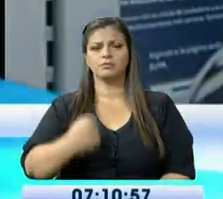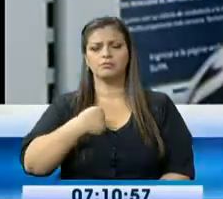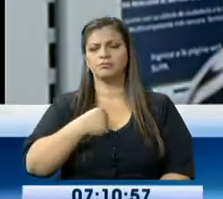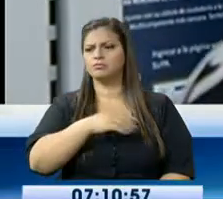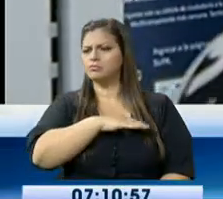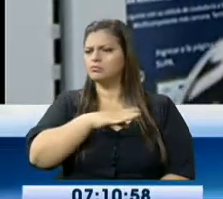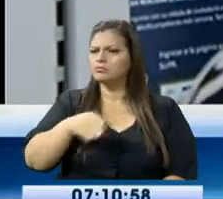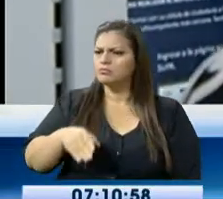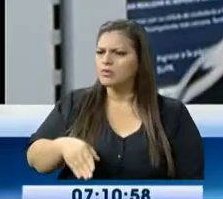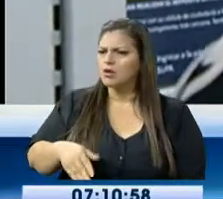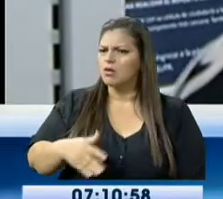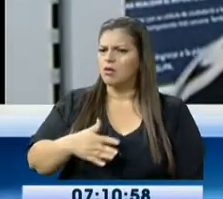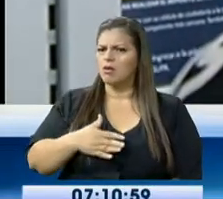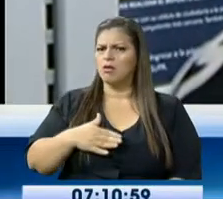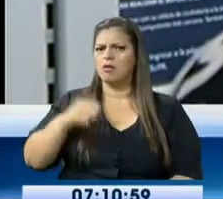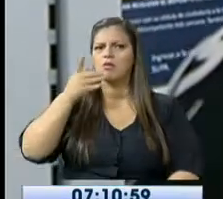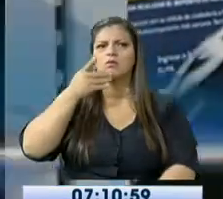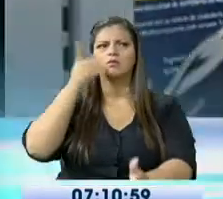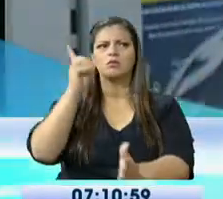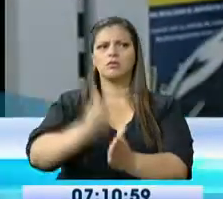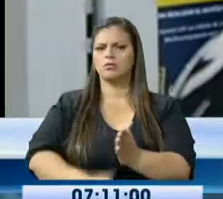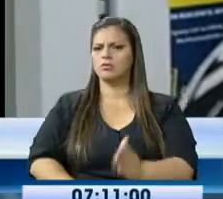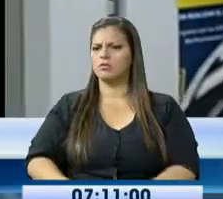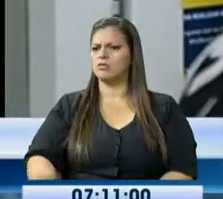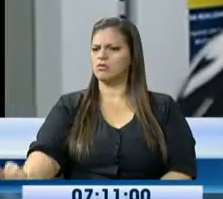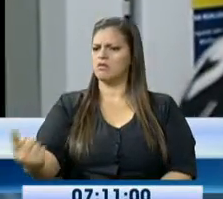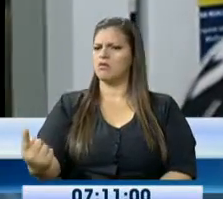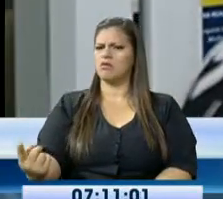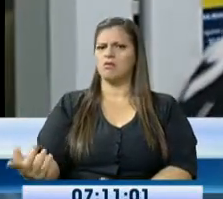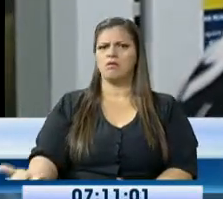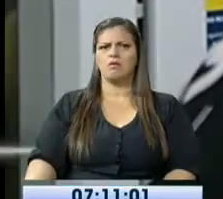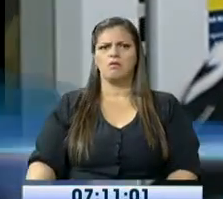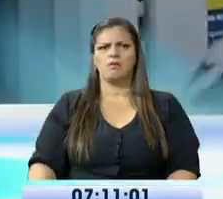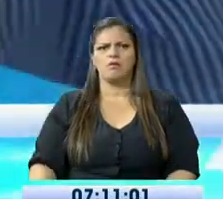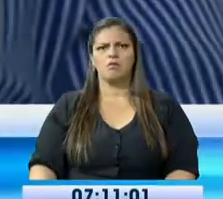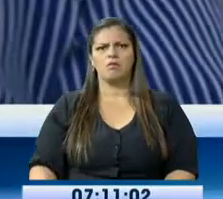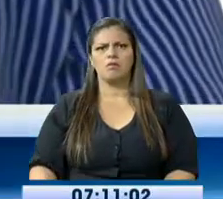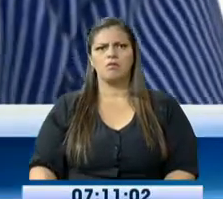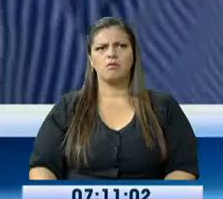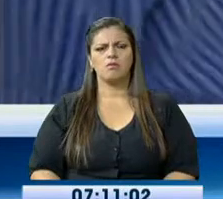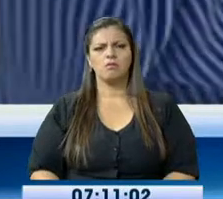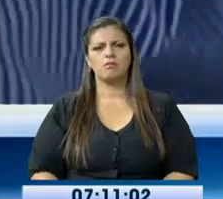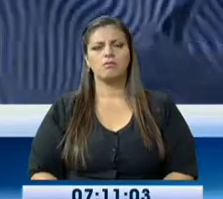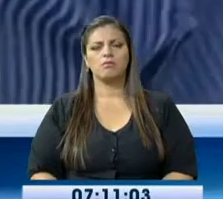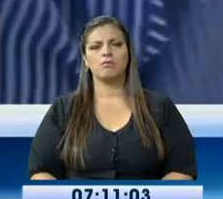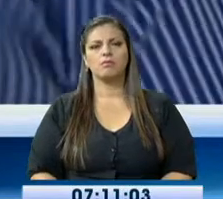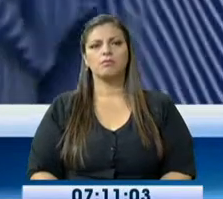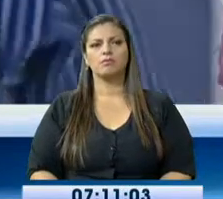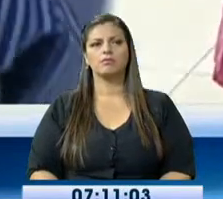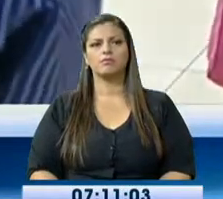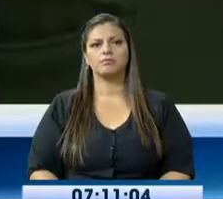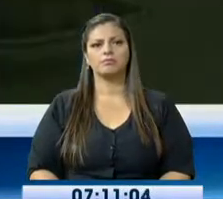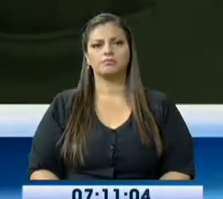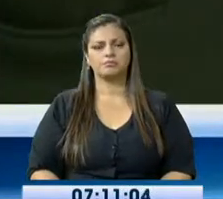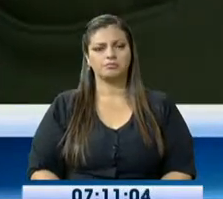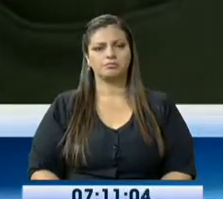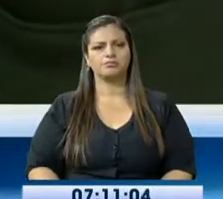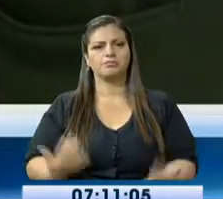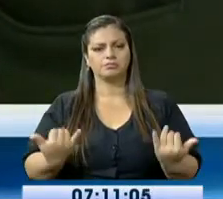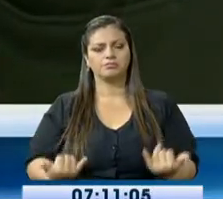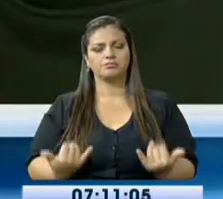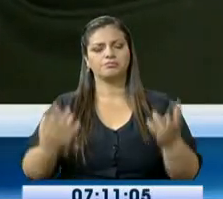la denuncia que es una tentativa de asesinato, digamos. Ahora se espera que se aclare la situación para